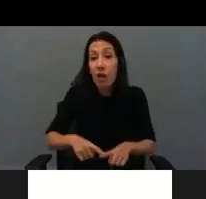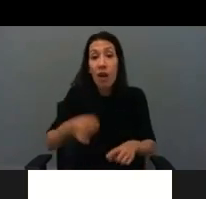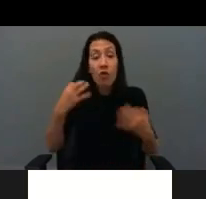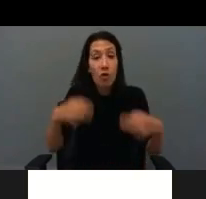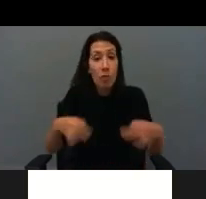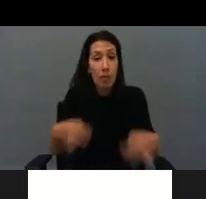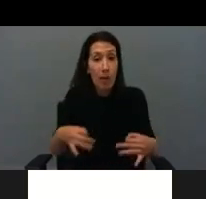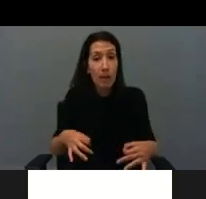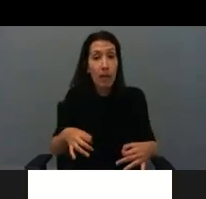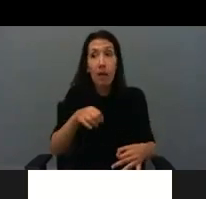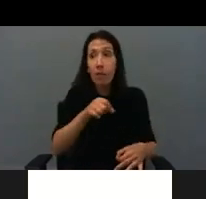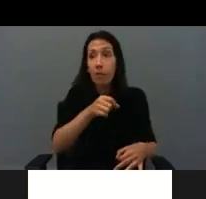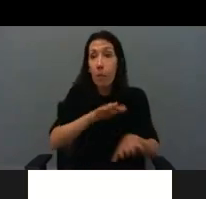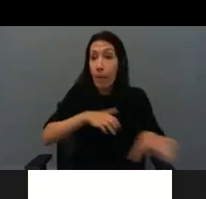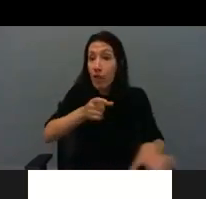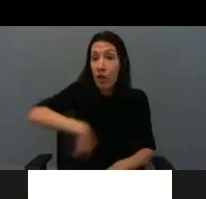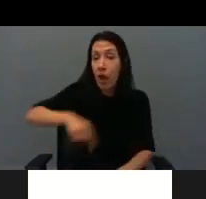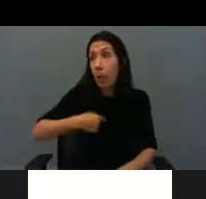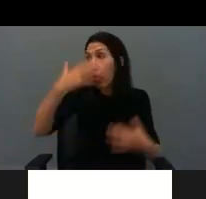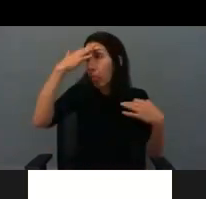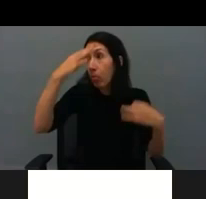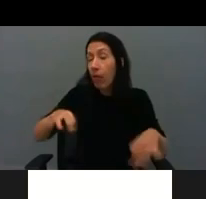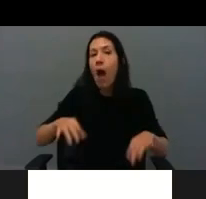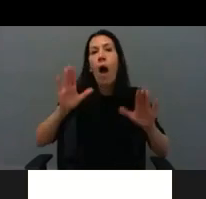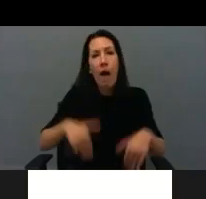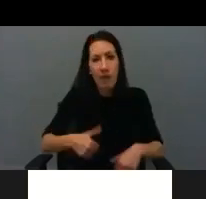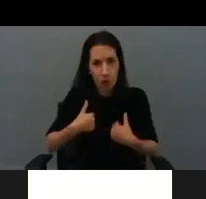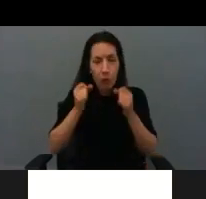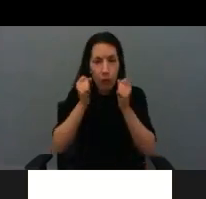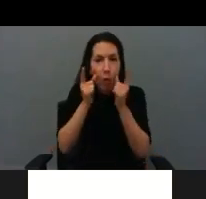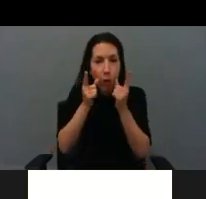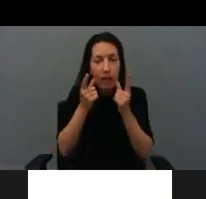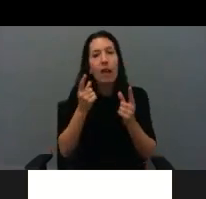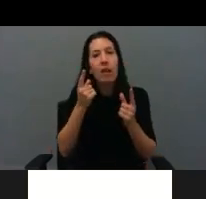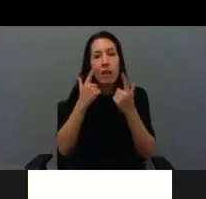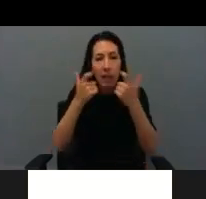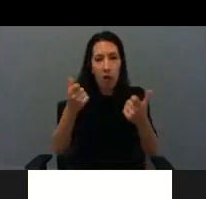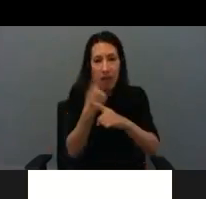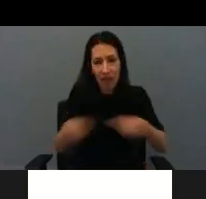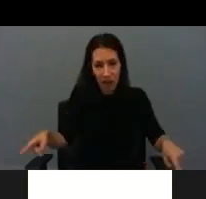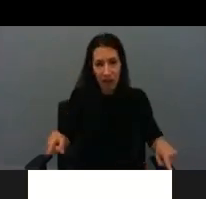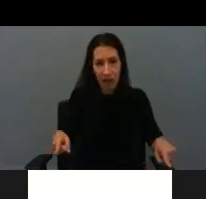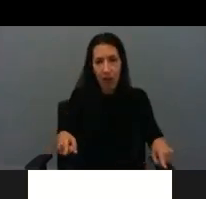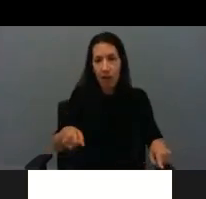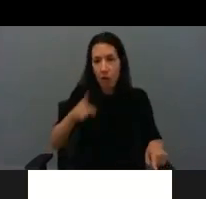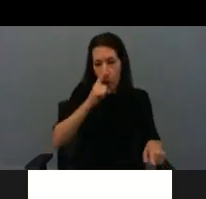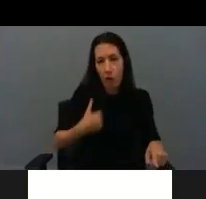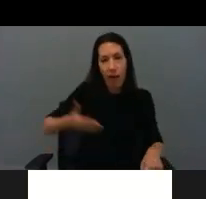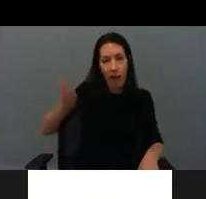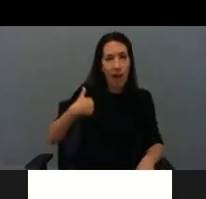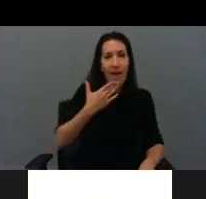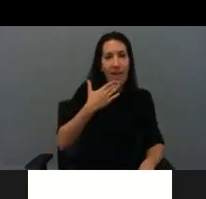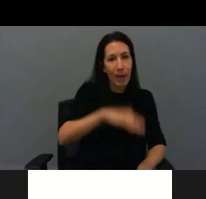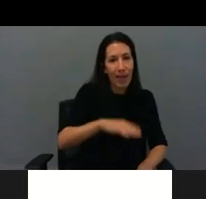pone atención, pero sí que se nota mucho la diferencia. Yo tengo muy clara esa diferencia de cuando yo era niña y ya había